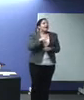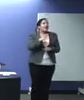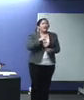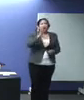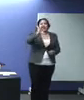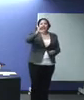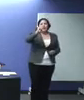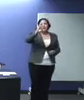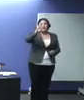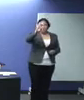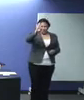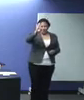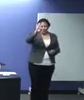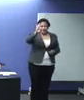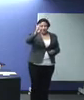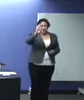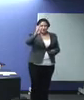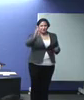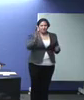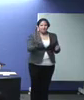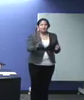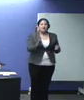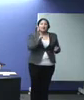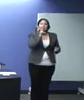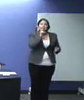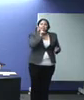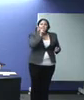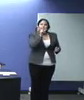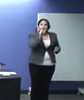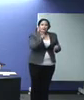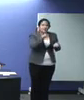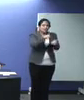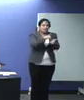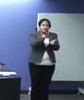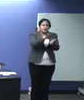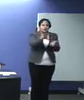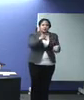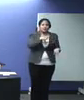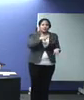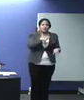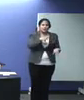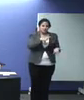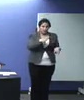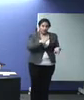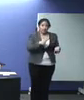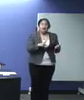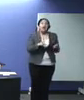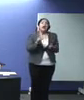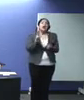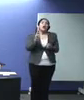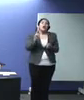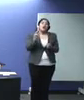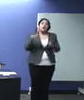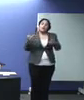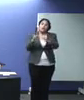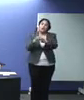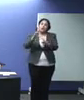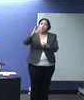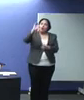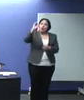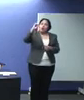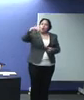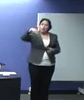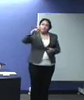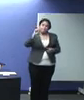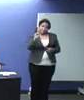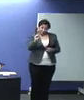Clasificación Internacional de Funcionamiento de Discapacidad y de Salud, que es propuesta por la OMS en el 2001, y en la CIP se define